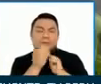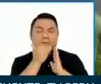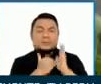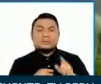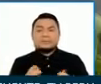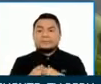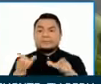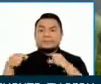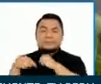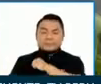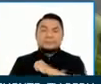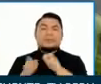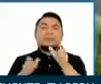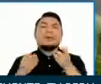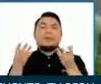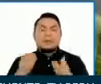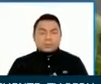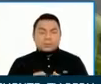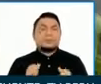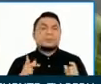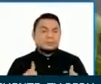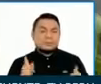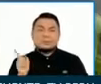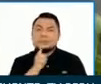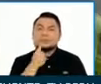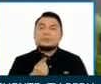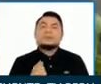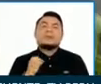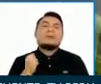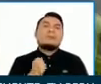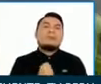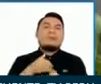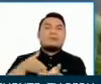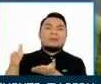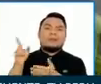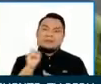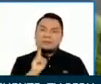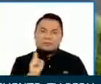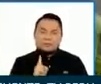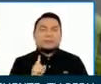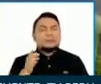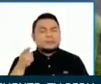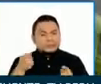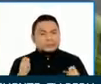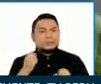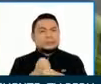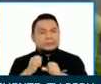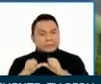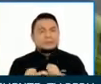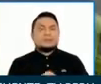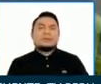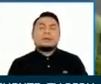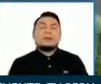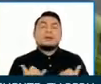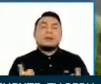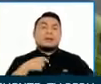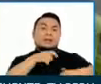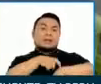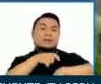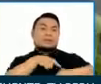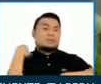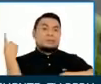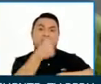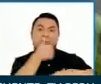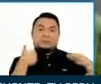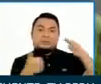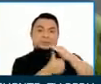se tenga un aforo mínimo que permita no dejar sin trabajo a muchas familias del país. Los toques de queda, como lo mencionó